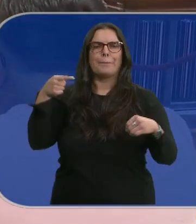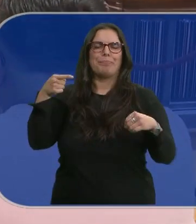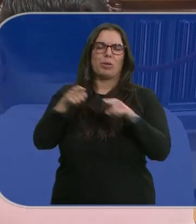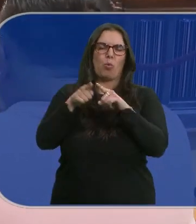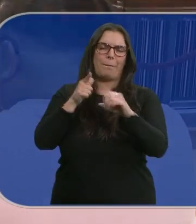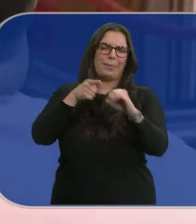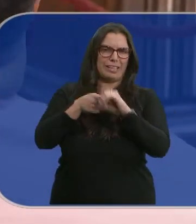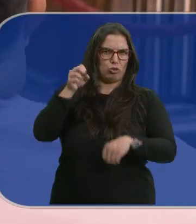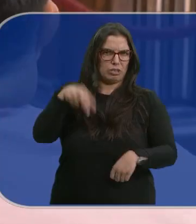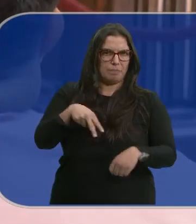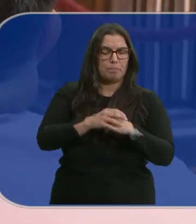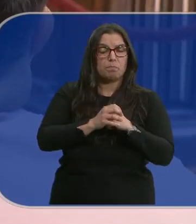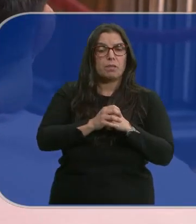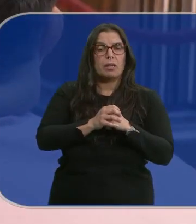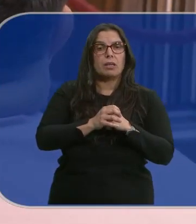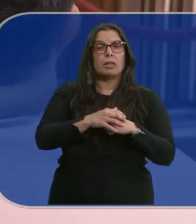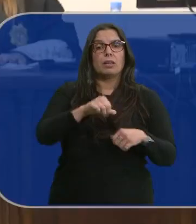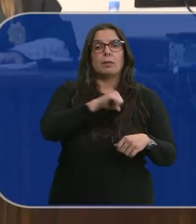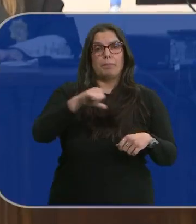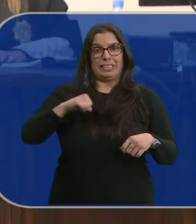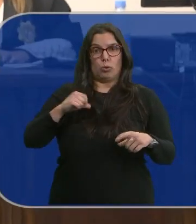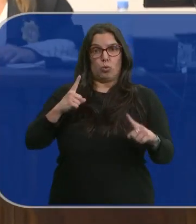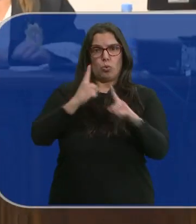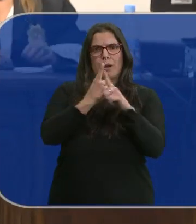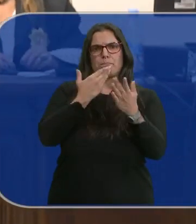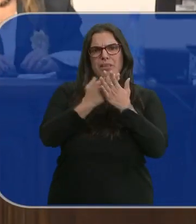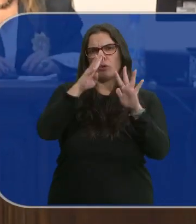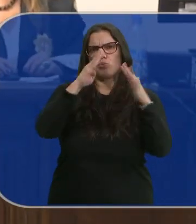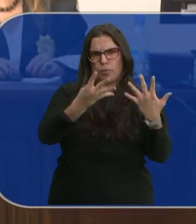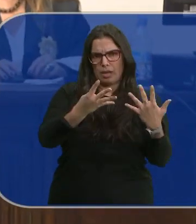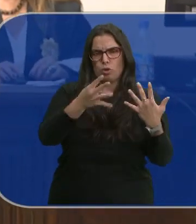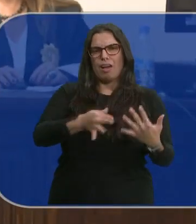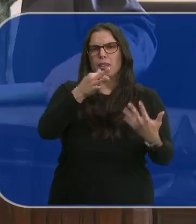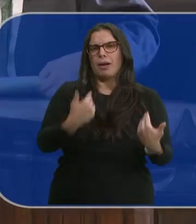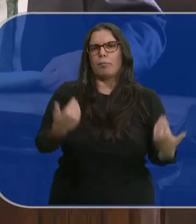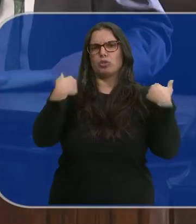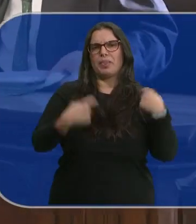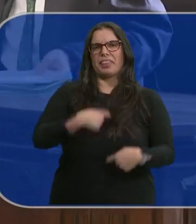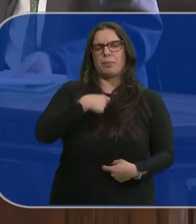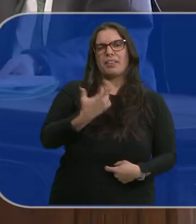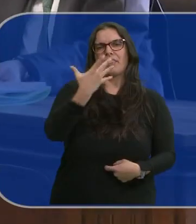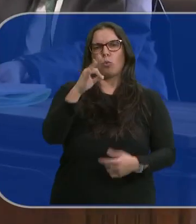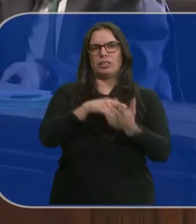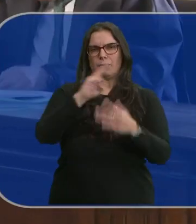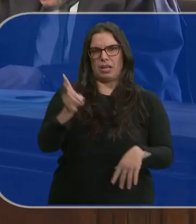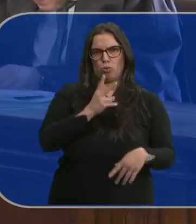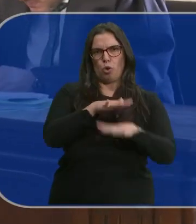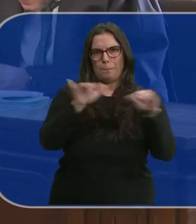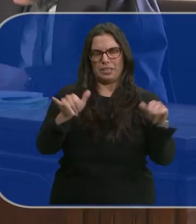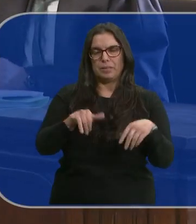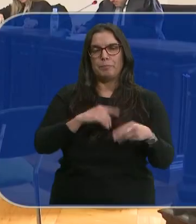penetración. La acusación particular ha ido más allá, pide 9, además de una responsabilidad civil de 50.000